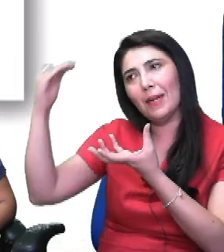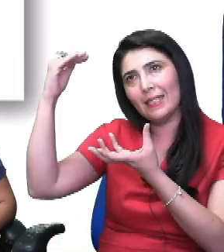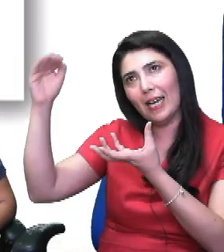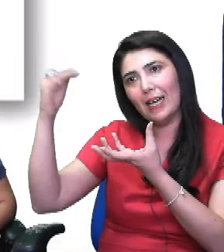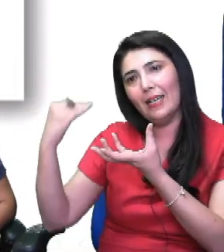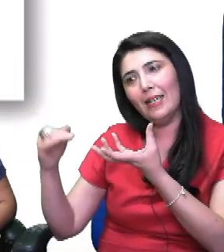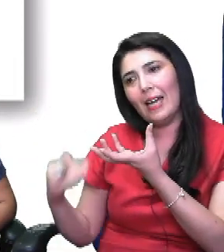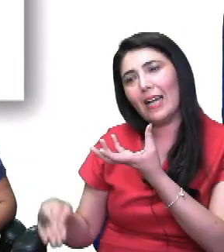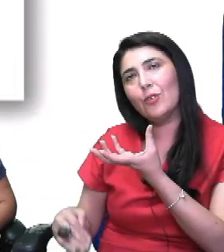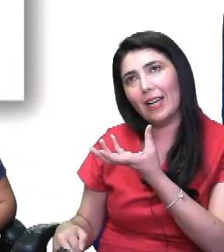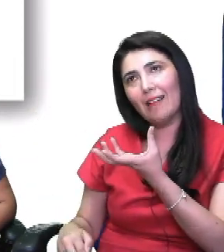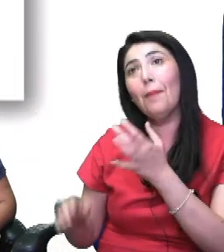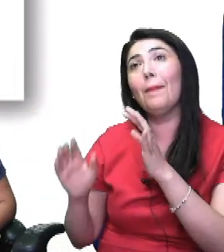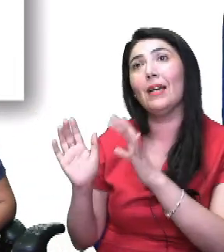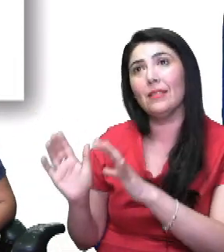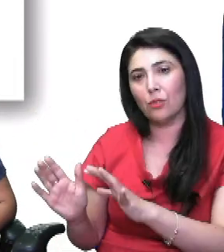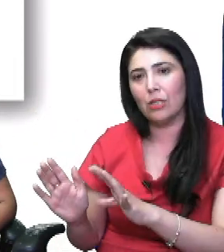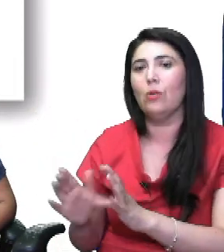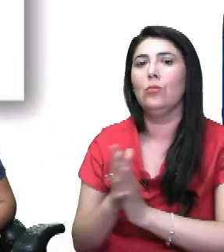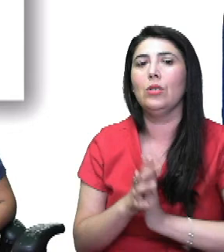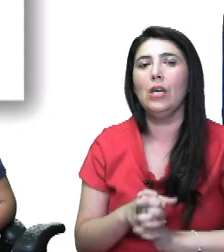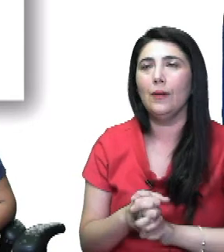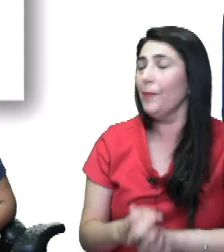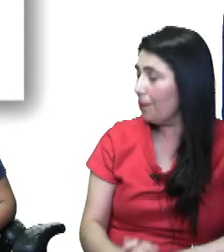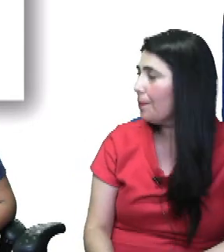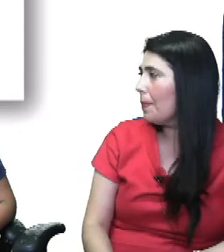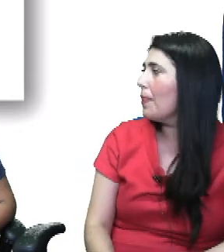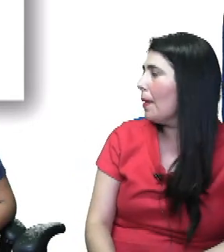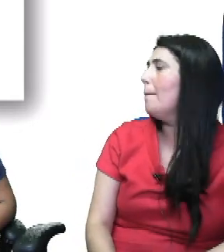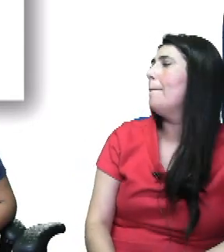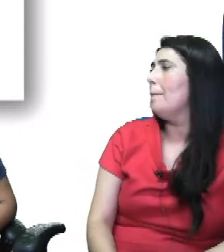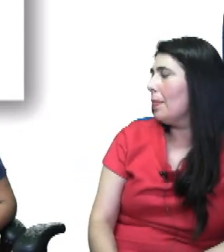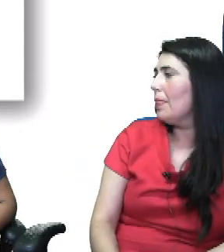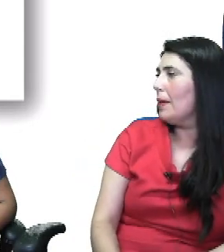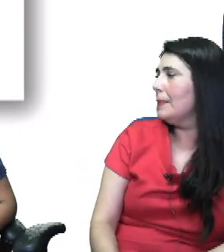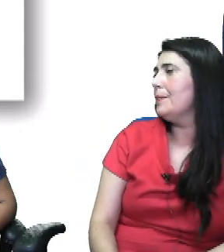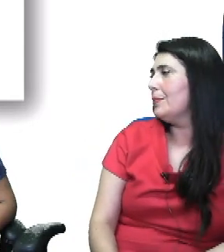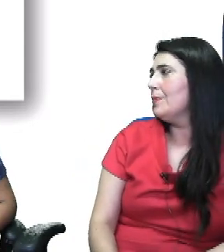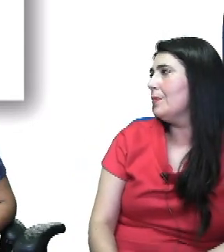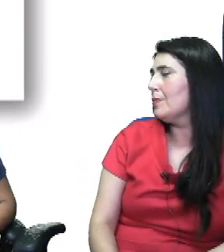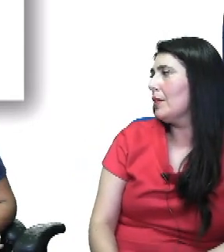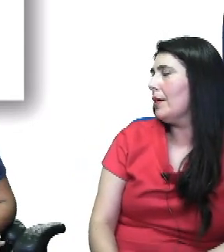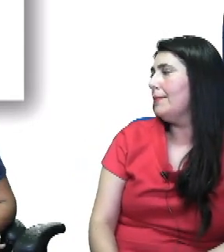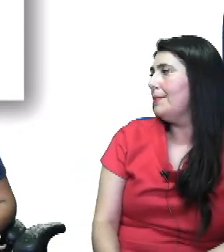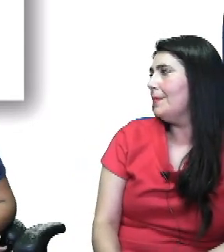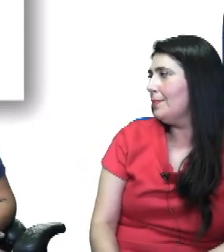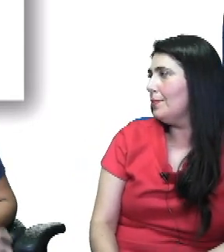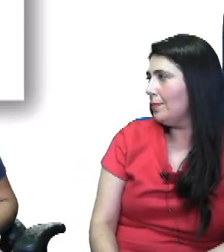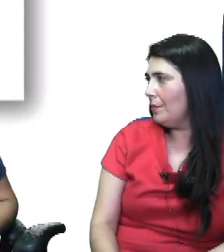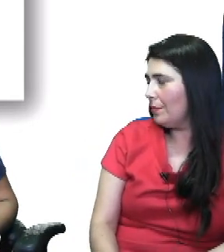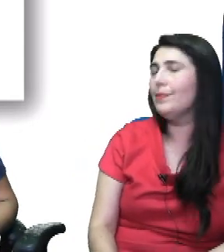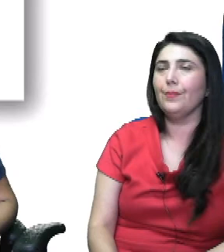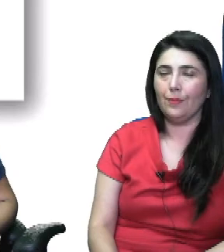esenciales plantea acciones claves para el sector salud. ¿Sí? Sí, es bien importante destacar entonces, hemos referenciado